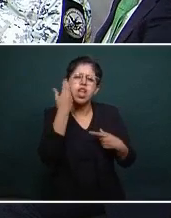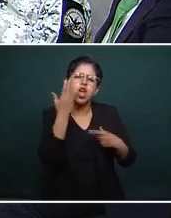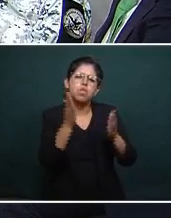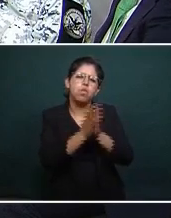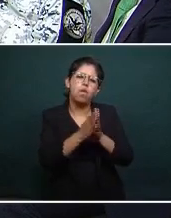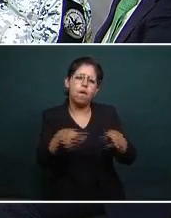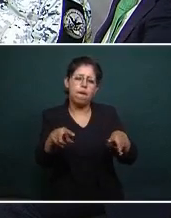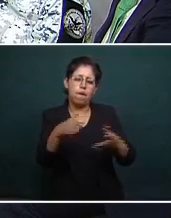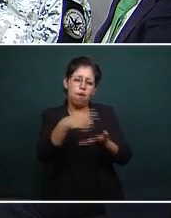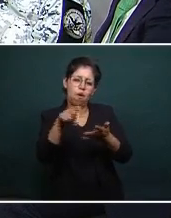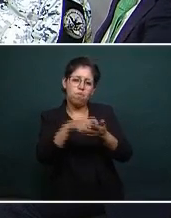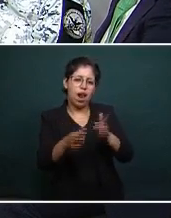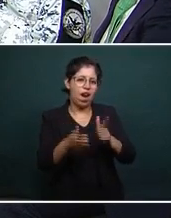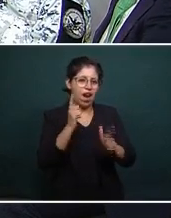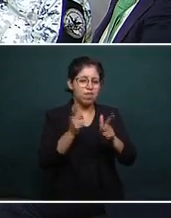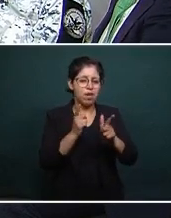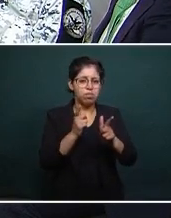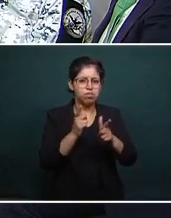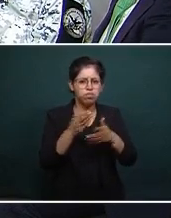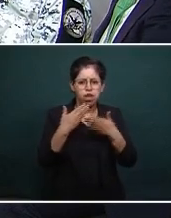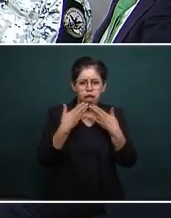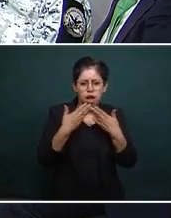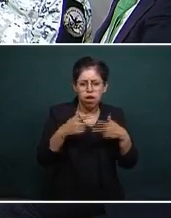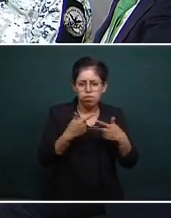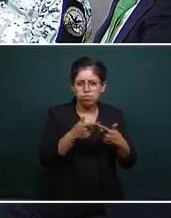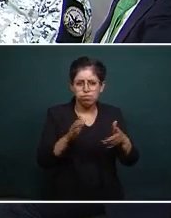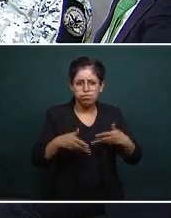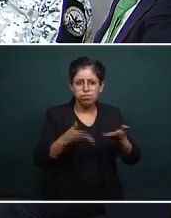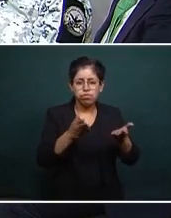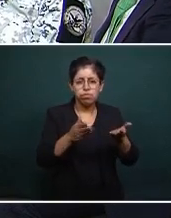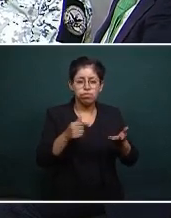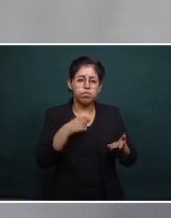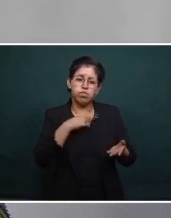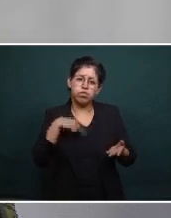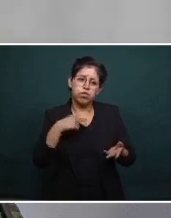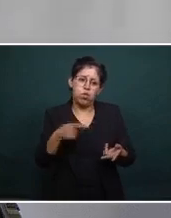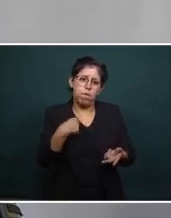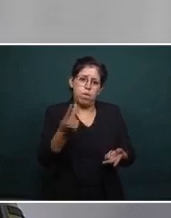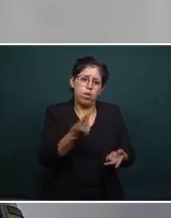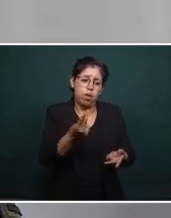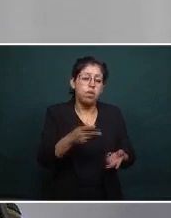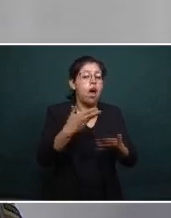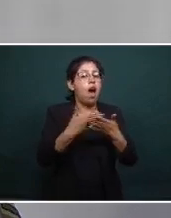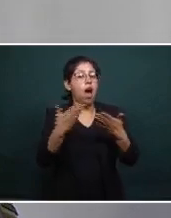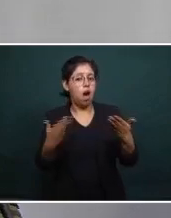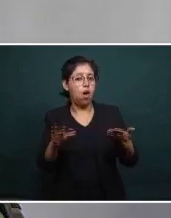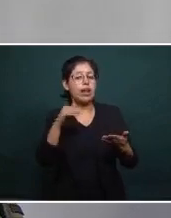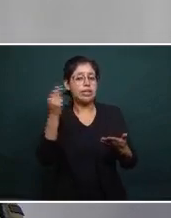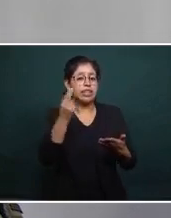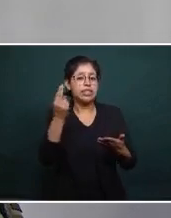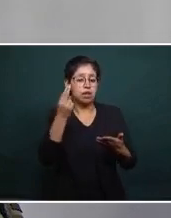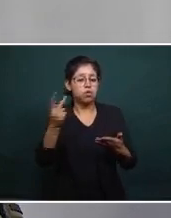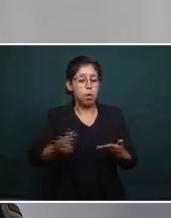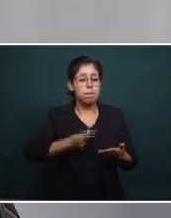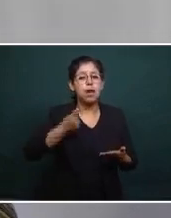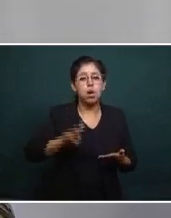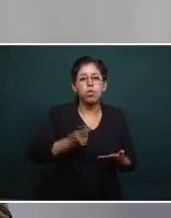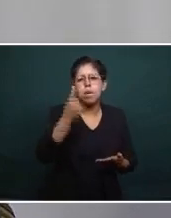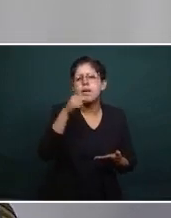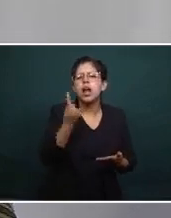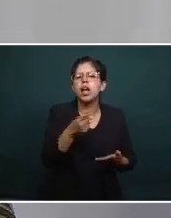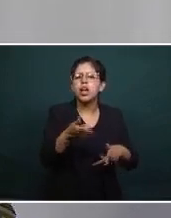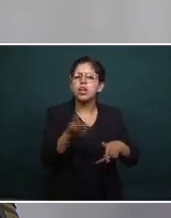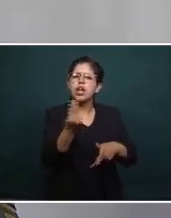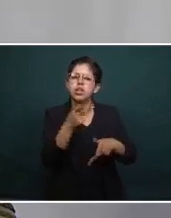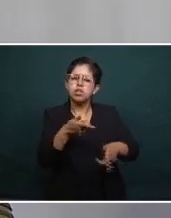control de la gente que ha comprado esas armas, en qué las utiliza, como sí lo establece la actual ley. Entonces ya